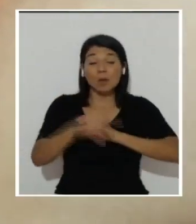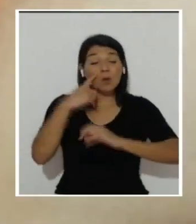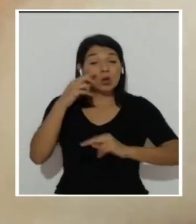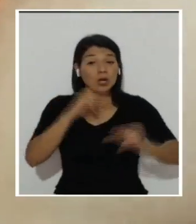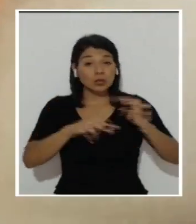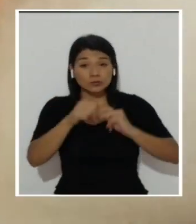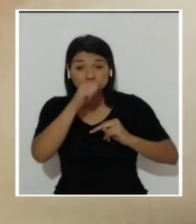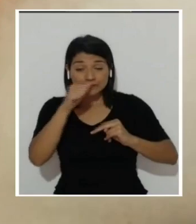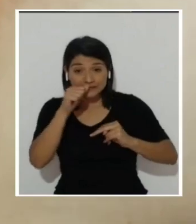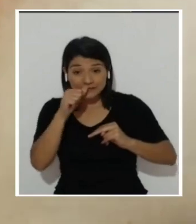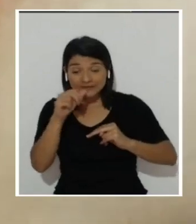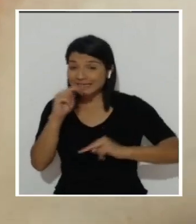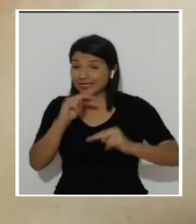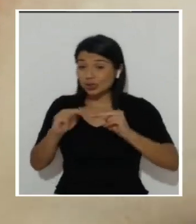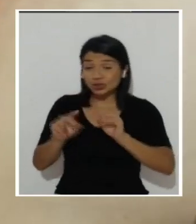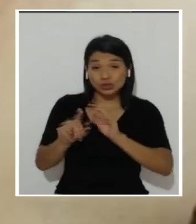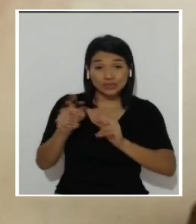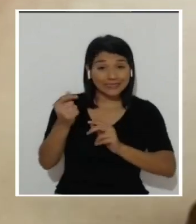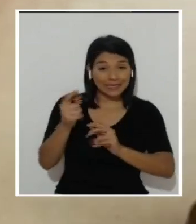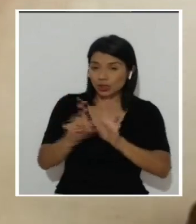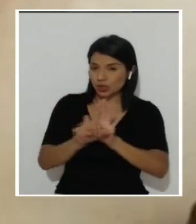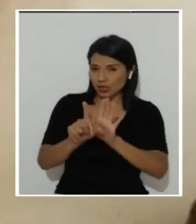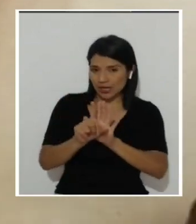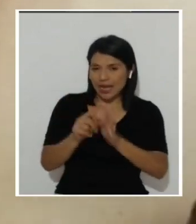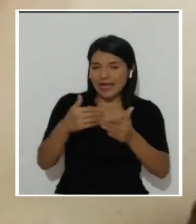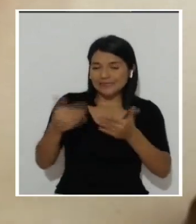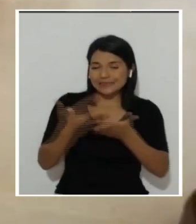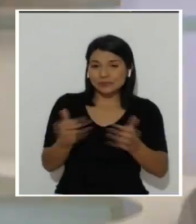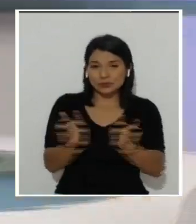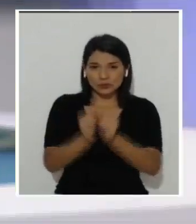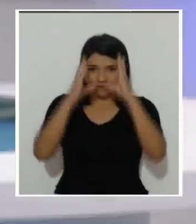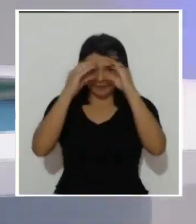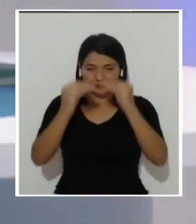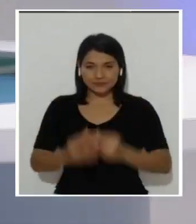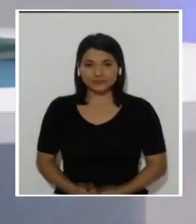dinero este martes. Ya casi volvemos con la información.